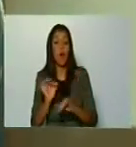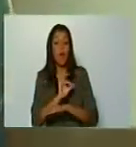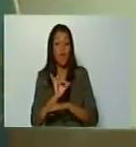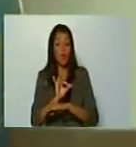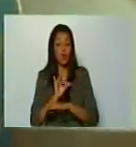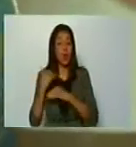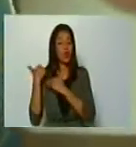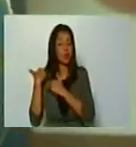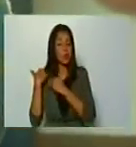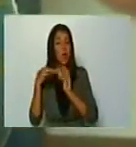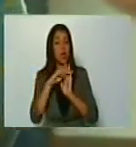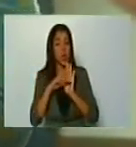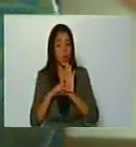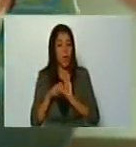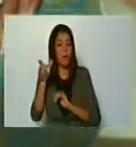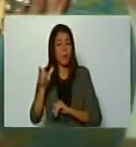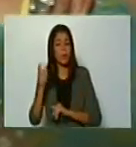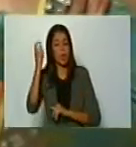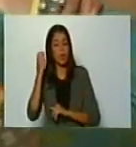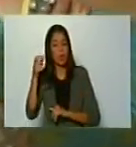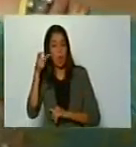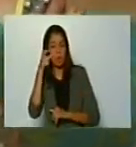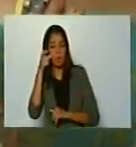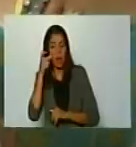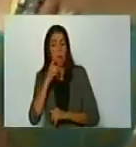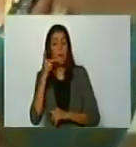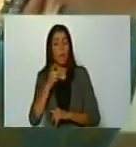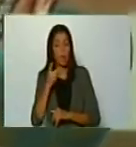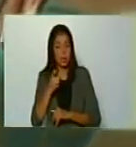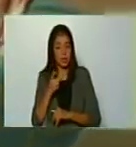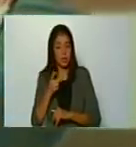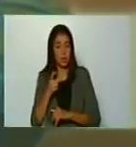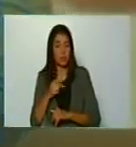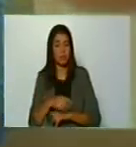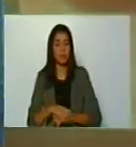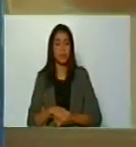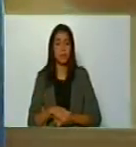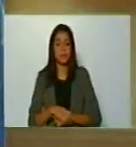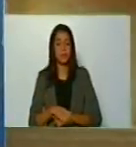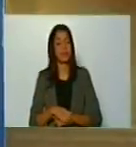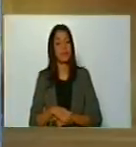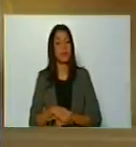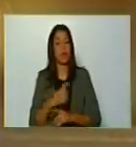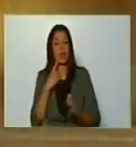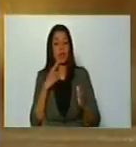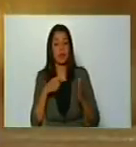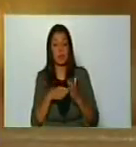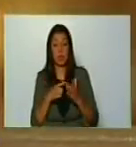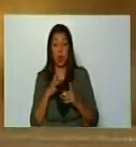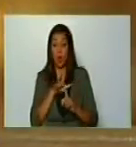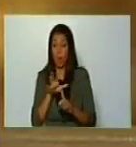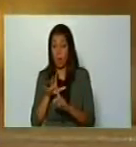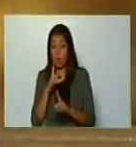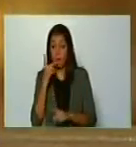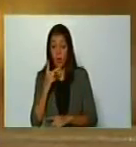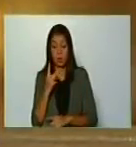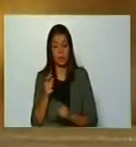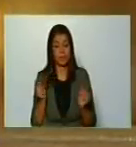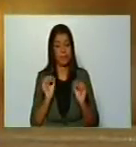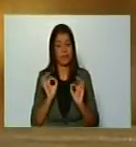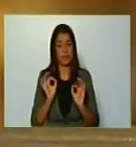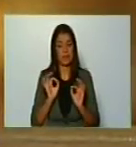de contraloría política del Poder Ejecutivo con tranquilidad y no ser perseguido por ello. Sin